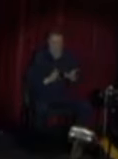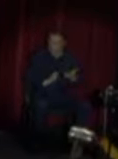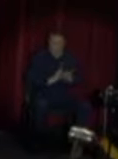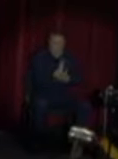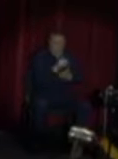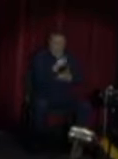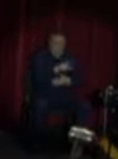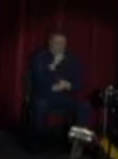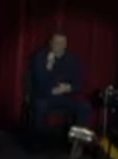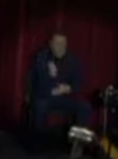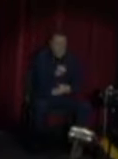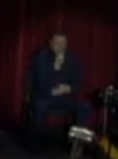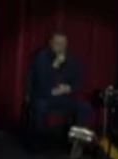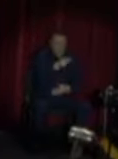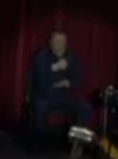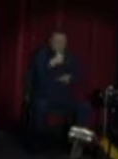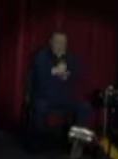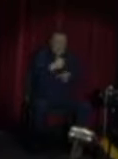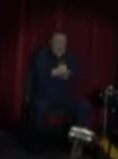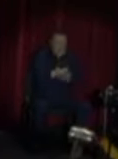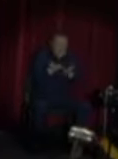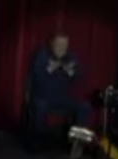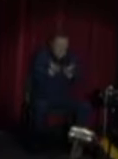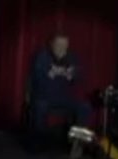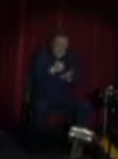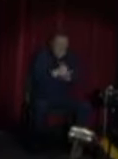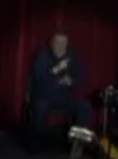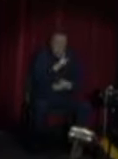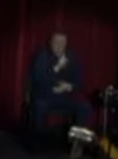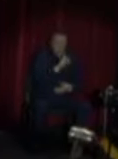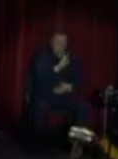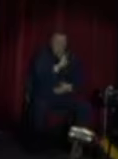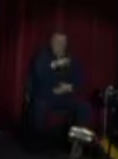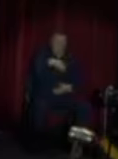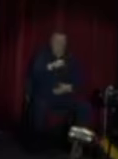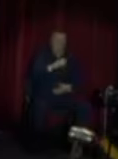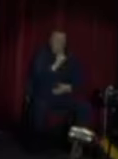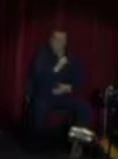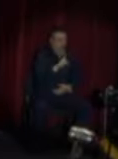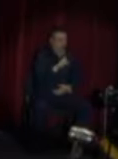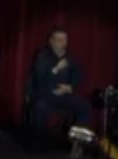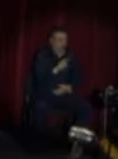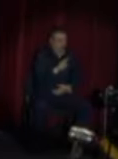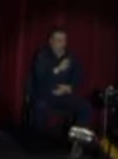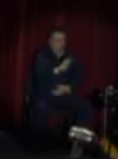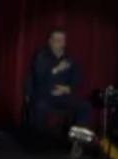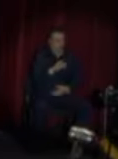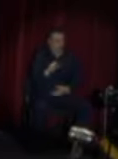voy a dejar en primer lugar a la alcaldesa e Lorena olabarria paea